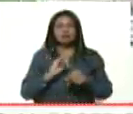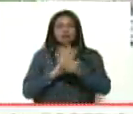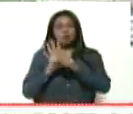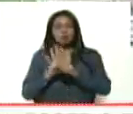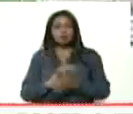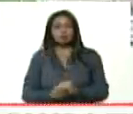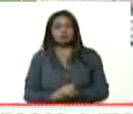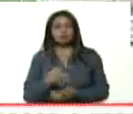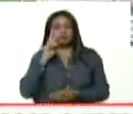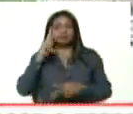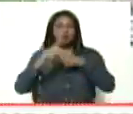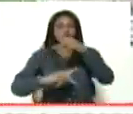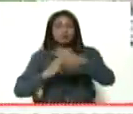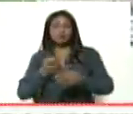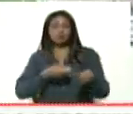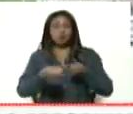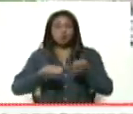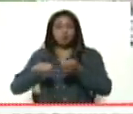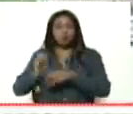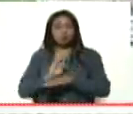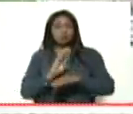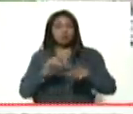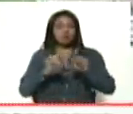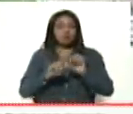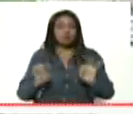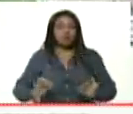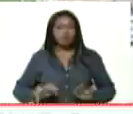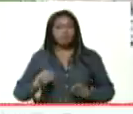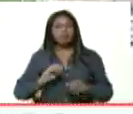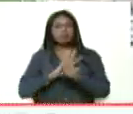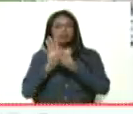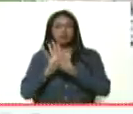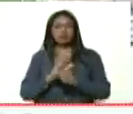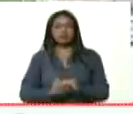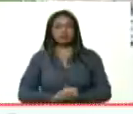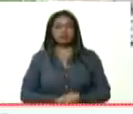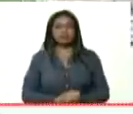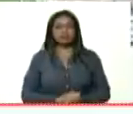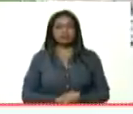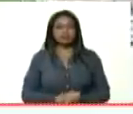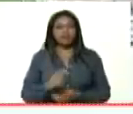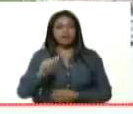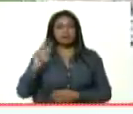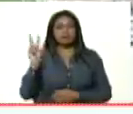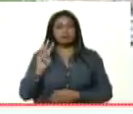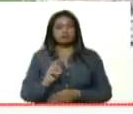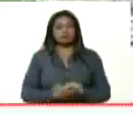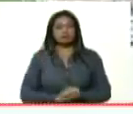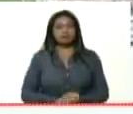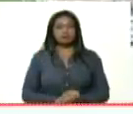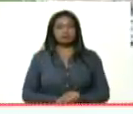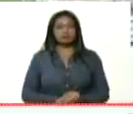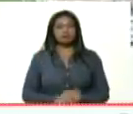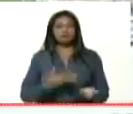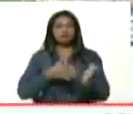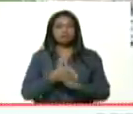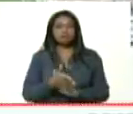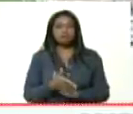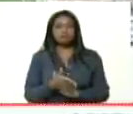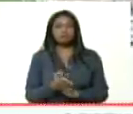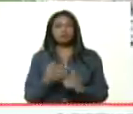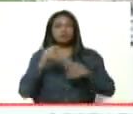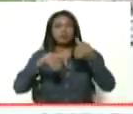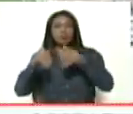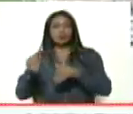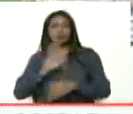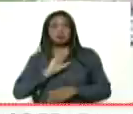proceso de control y de prevención del COVID-19 en Venezuela. Sobre la encuesta patria,